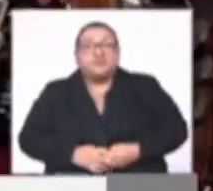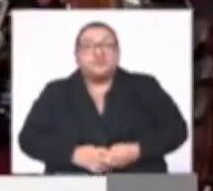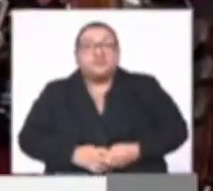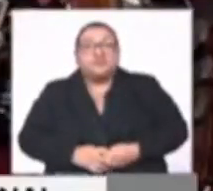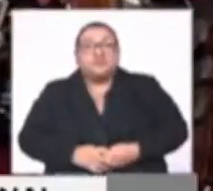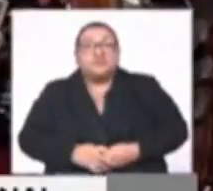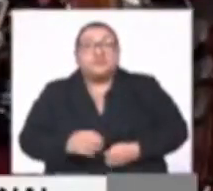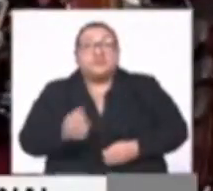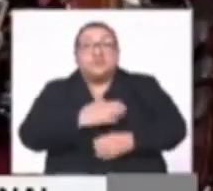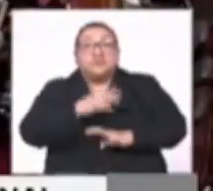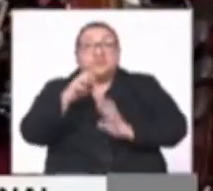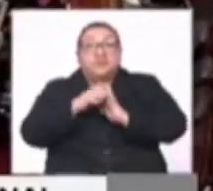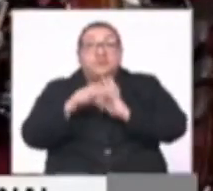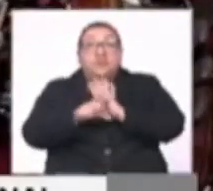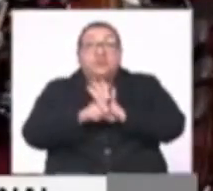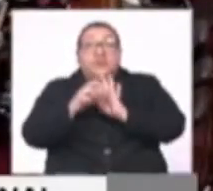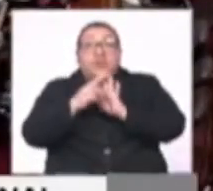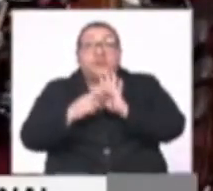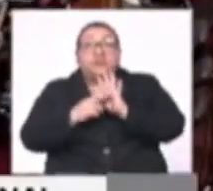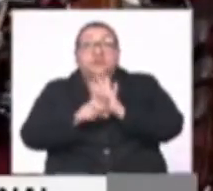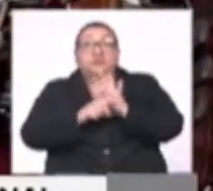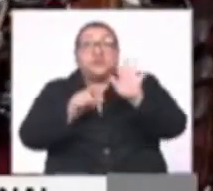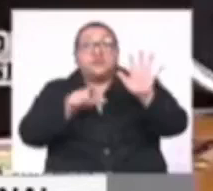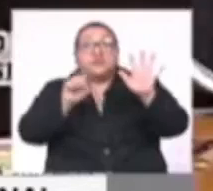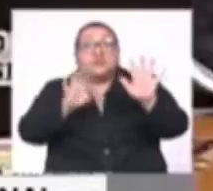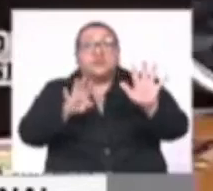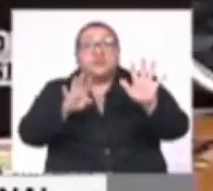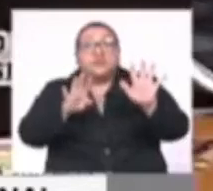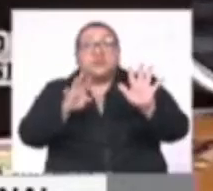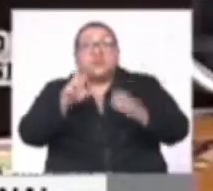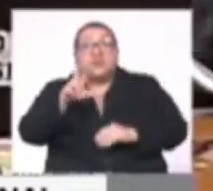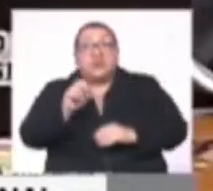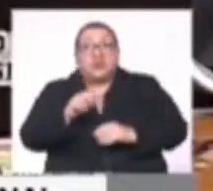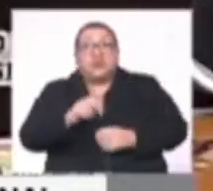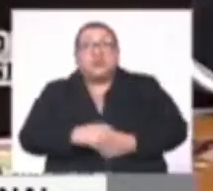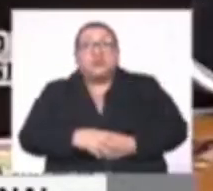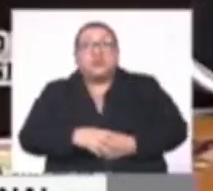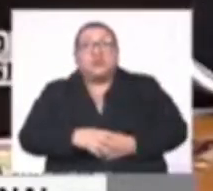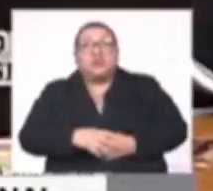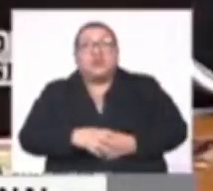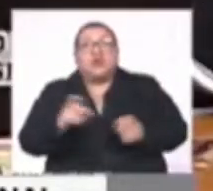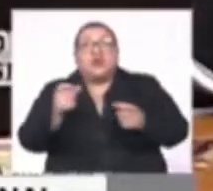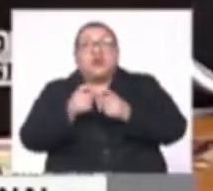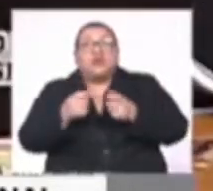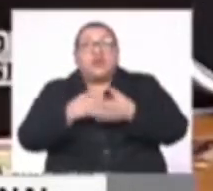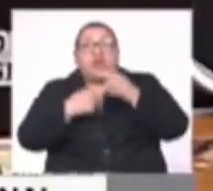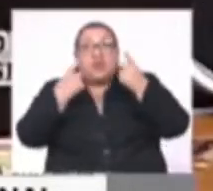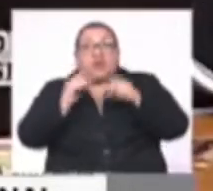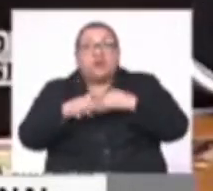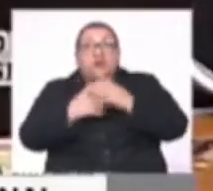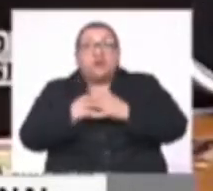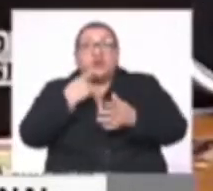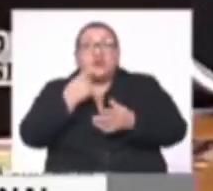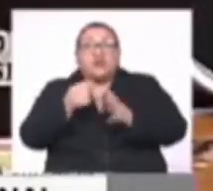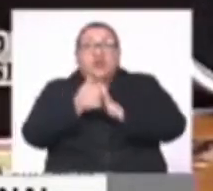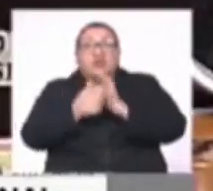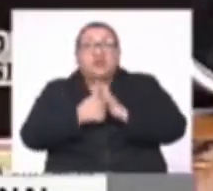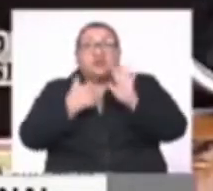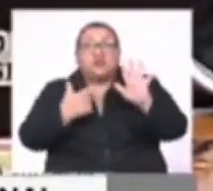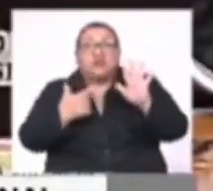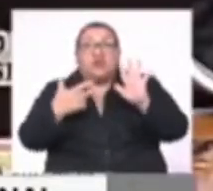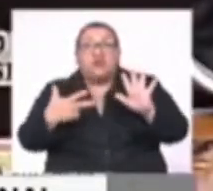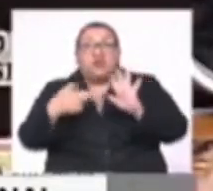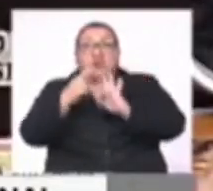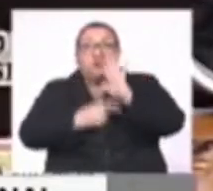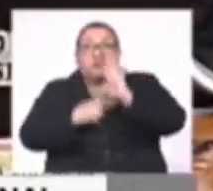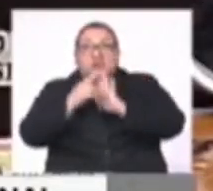Ha sido aprobado el proyecto de resolución legislativa 7930. Señores congresistas, de conformidad con lo establecido en el artículo 78